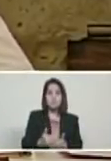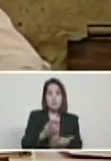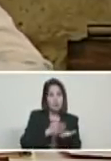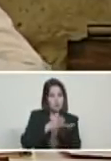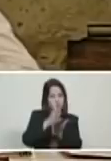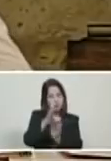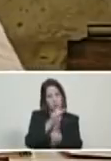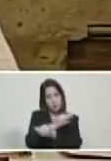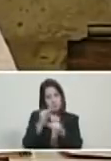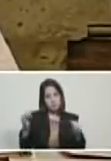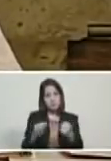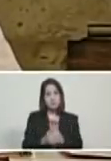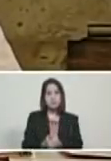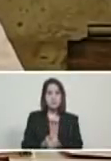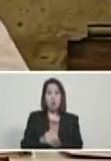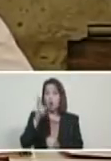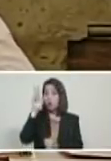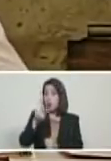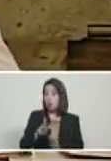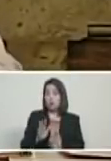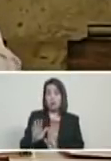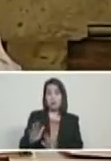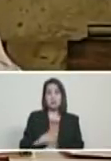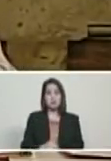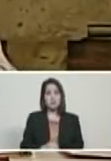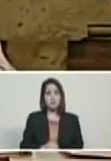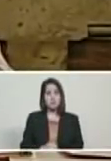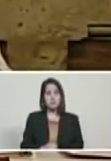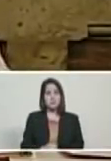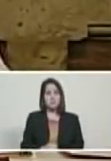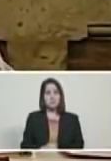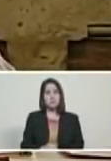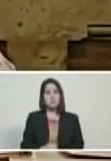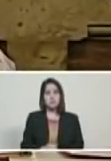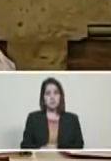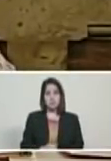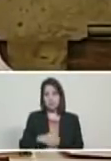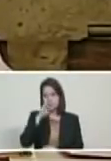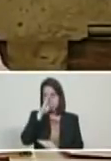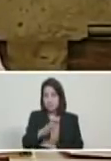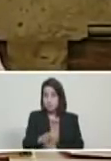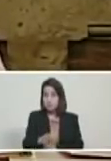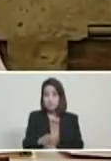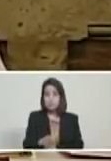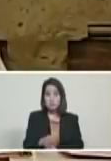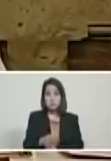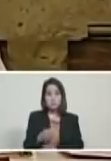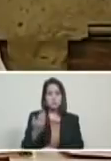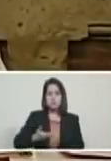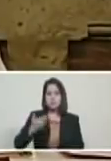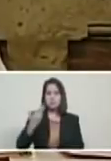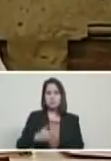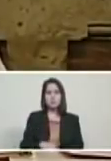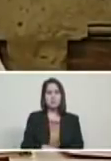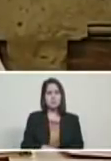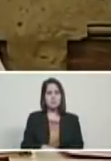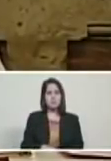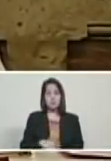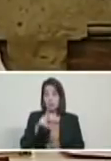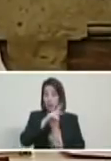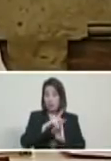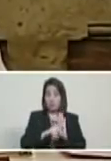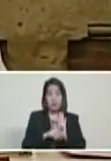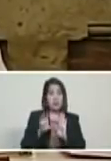correcta. Todos los días un paso, dos pasos, tres pasos, en la dirección y el rumbo correcto. El plan de la